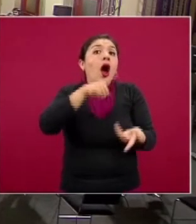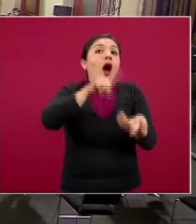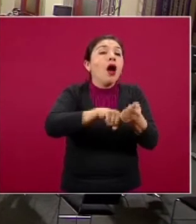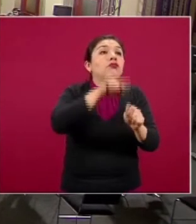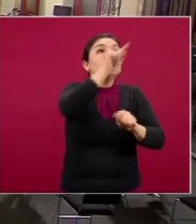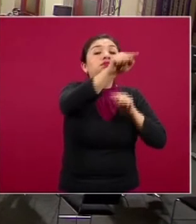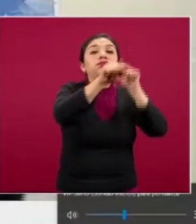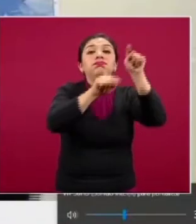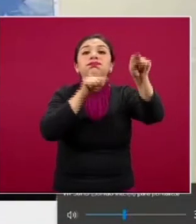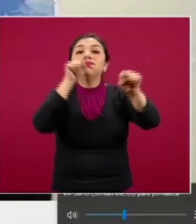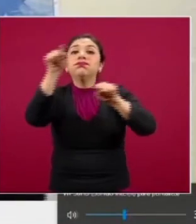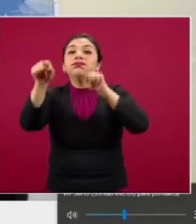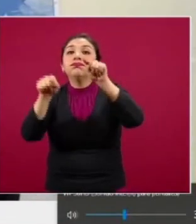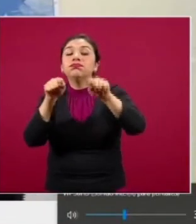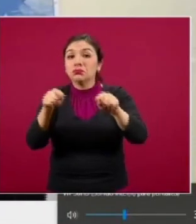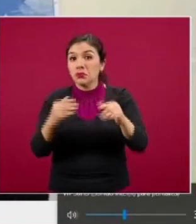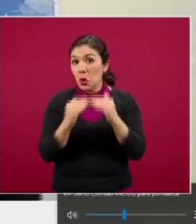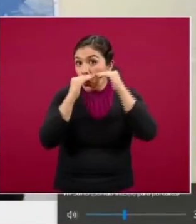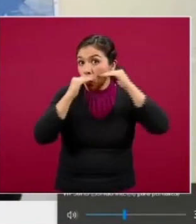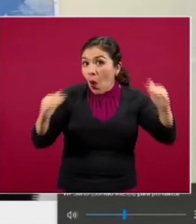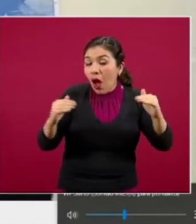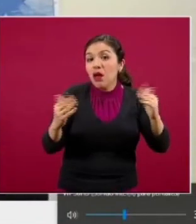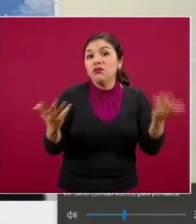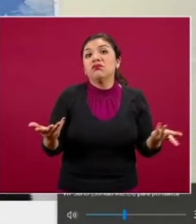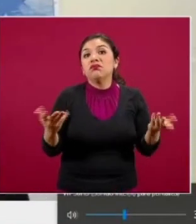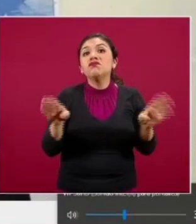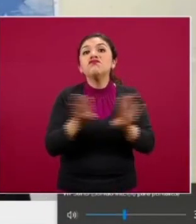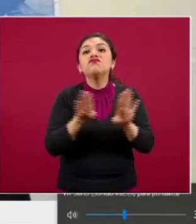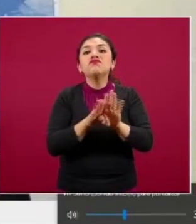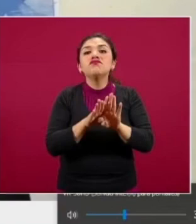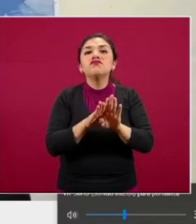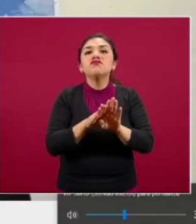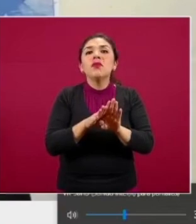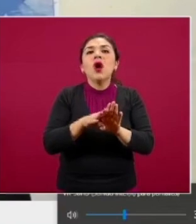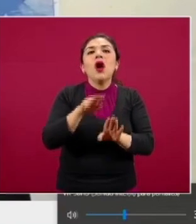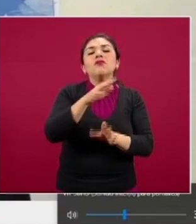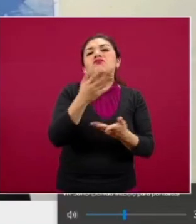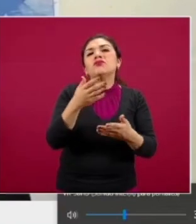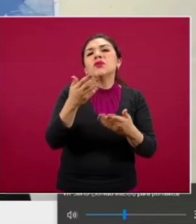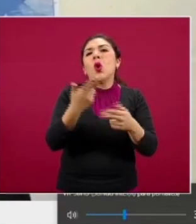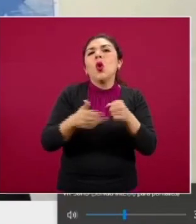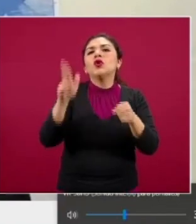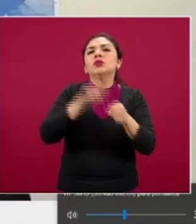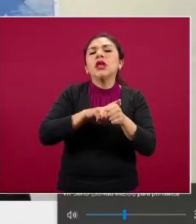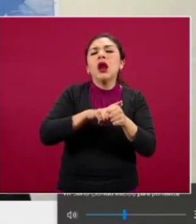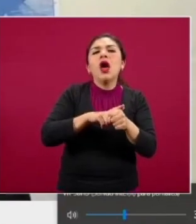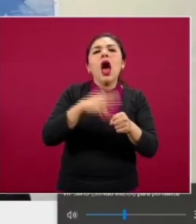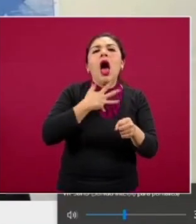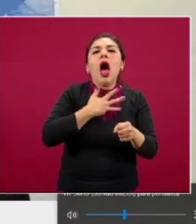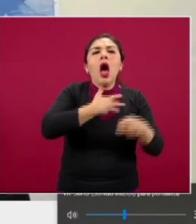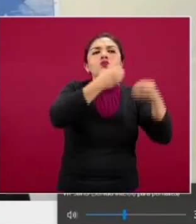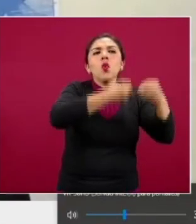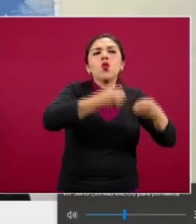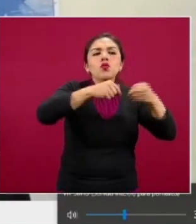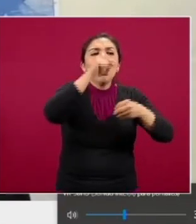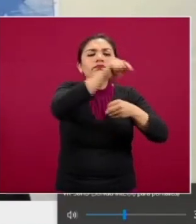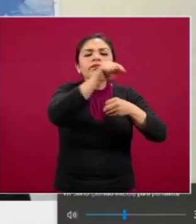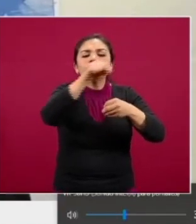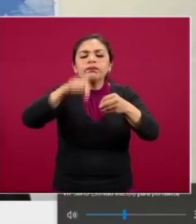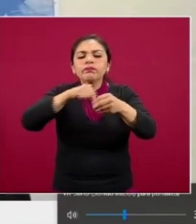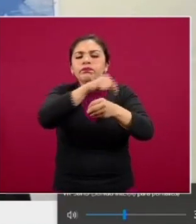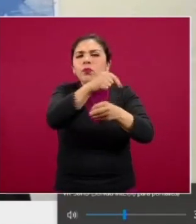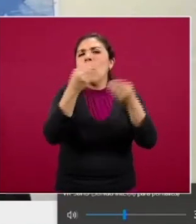distribuyan de manera homogénea, de manera equitativa entre los hospitales las personas enfermas de